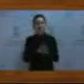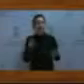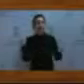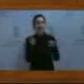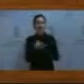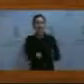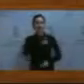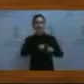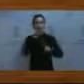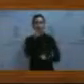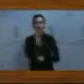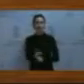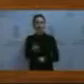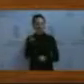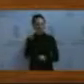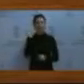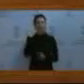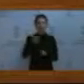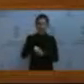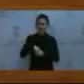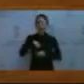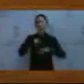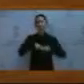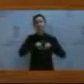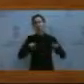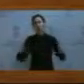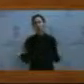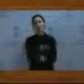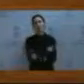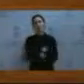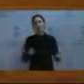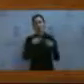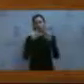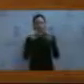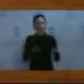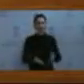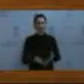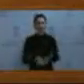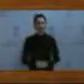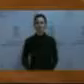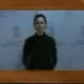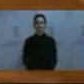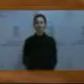atisbo de corrupción en la Administración del Principado de Asturias. Muchas gracias.